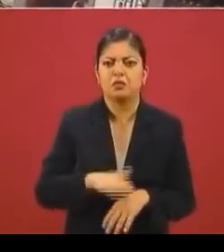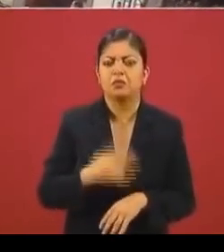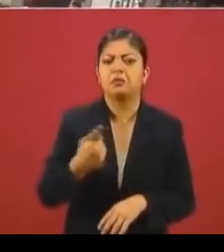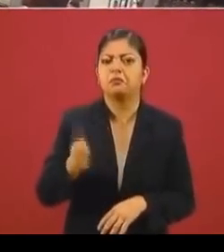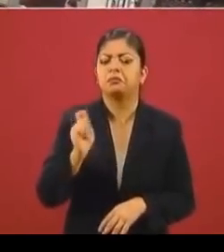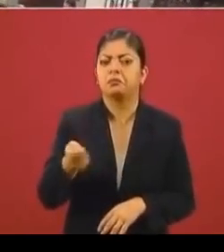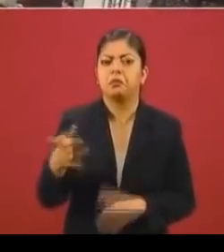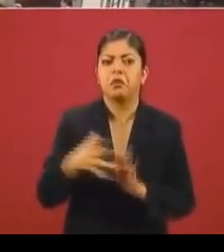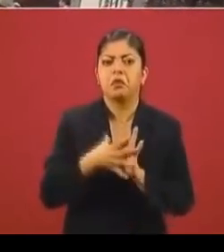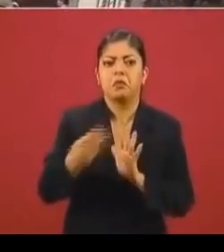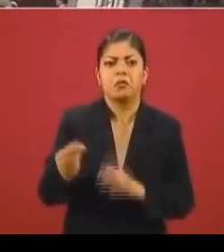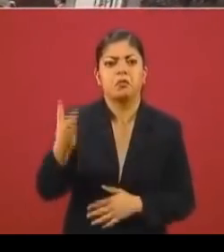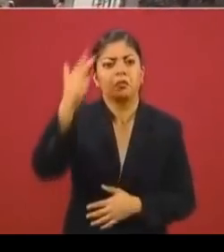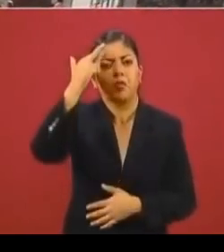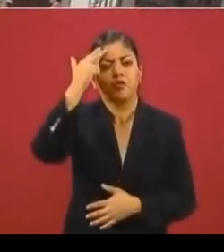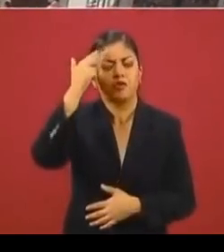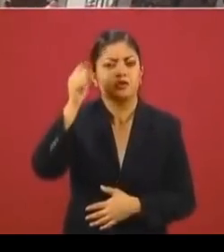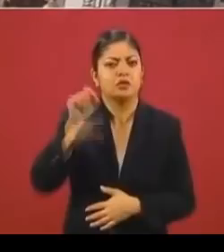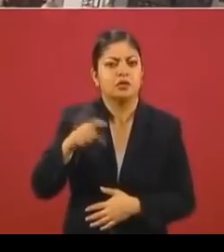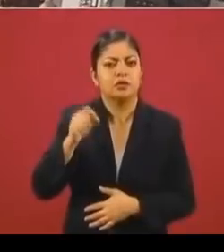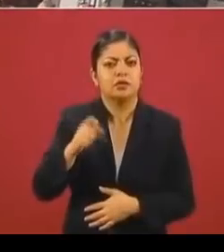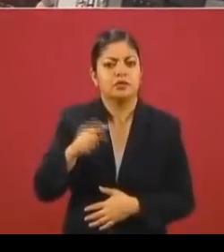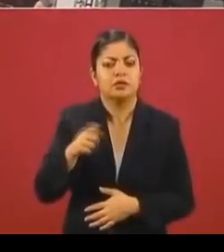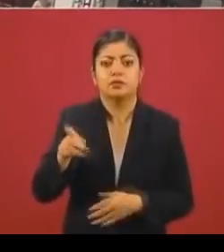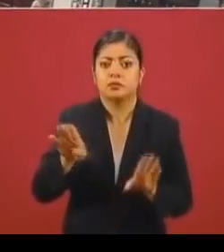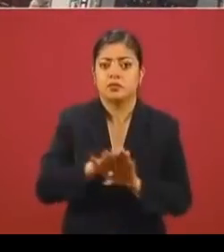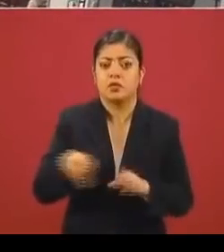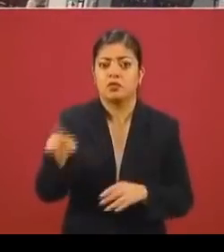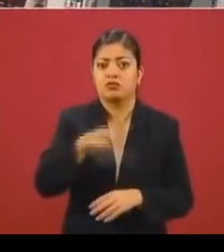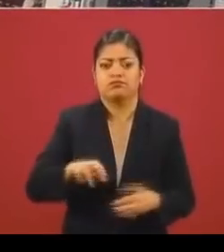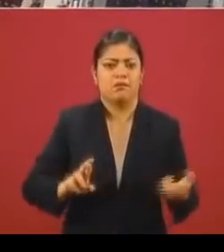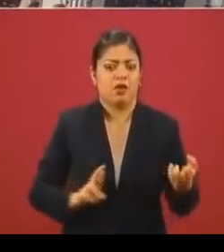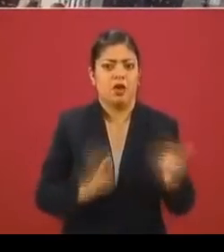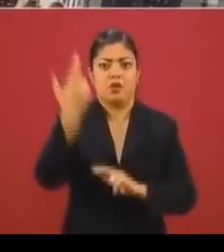el modelo porfirista? A una revolución.